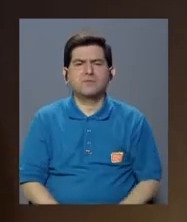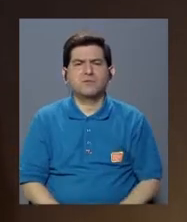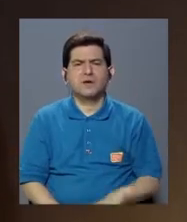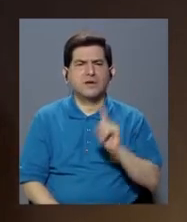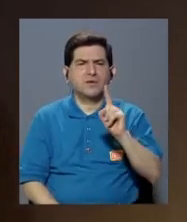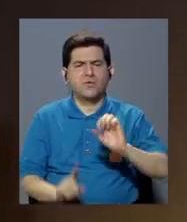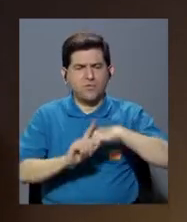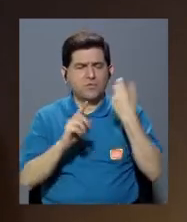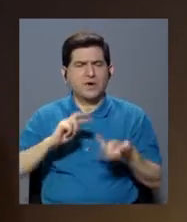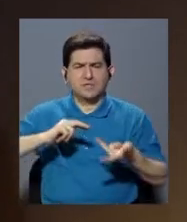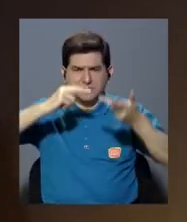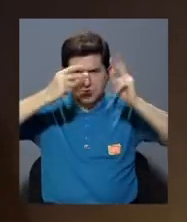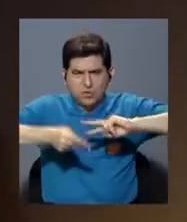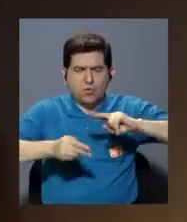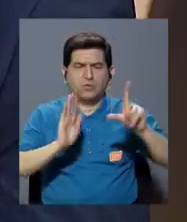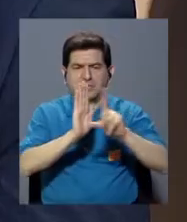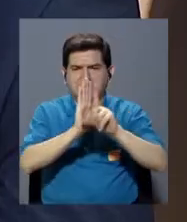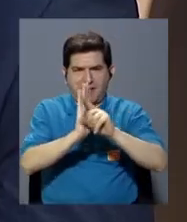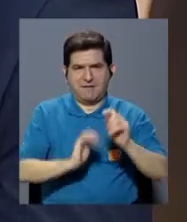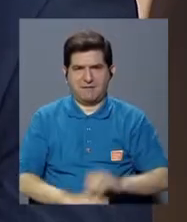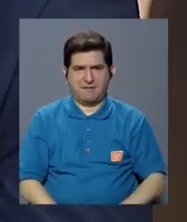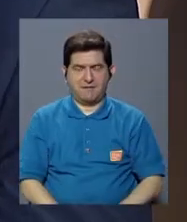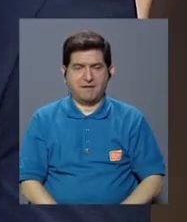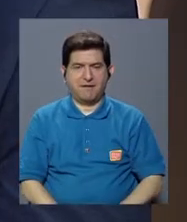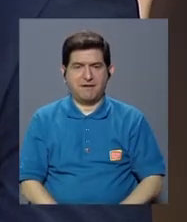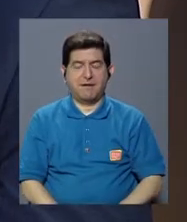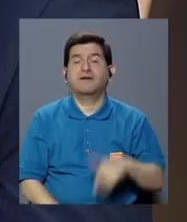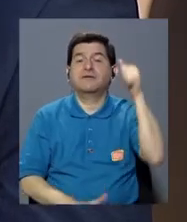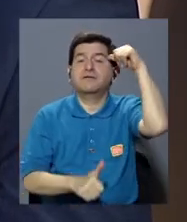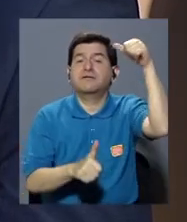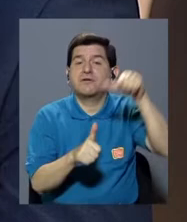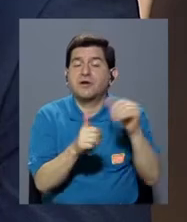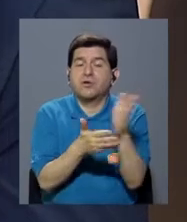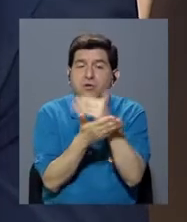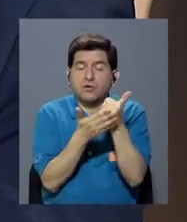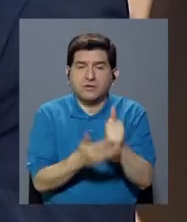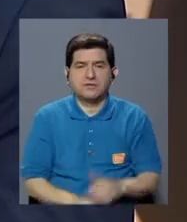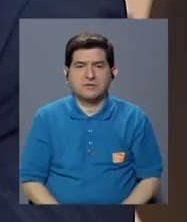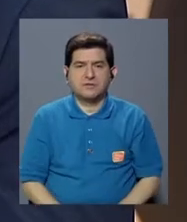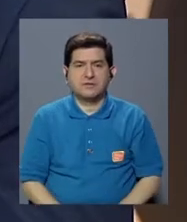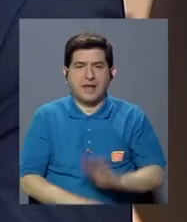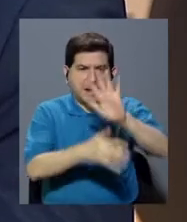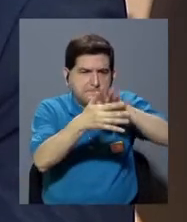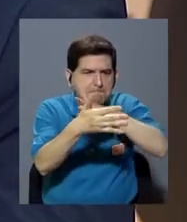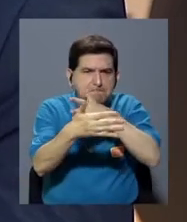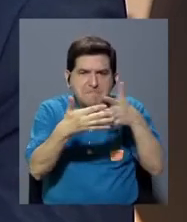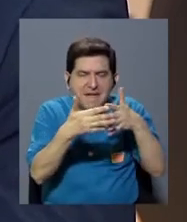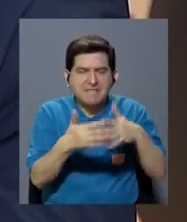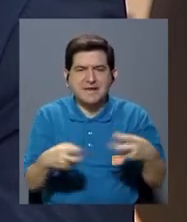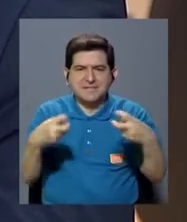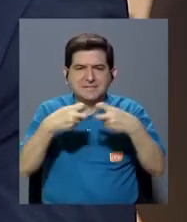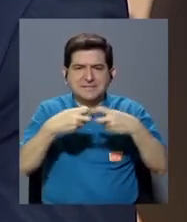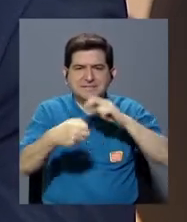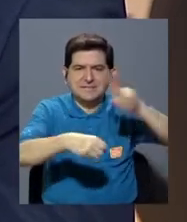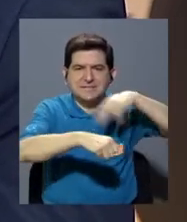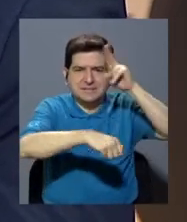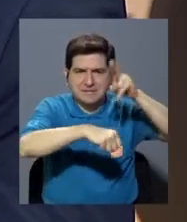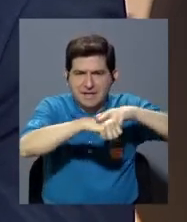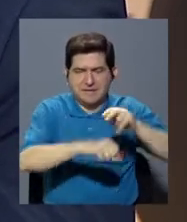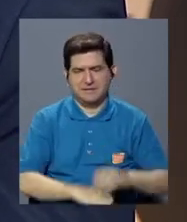hay un contrasentido en la ley, ¿verdad? Porque aquí hay que tomar en consideración algo. La matriz eléctrica